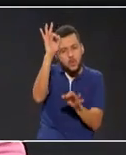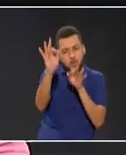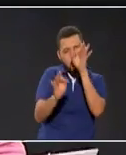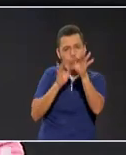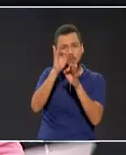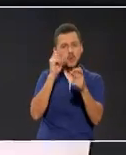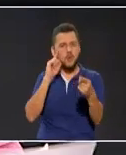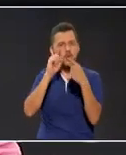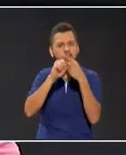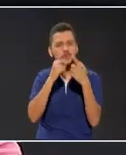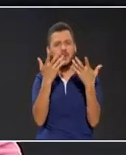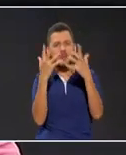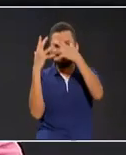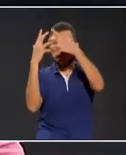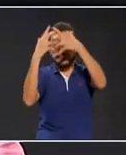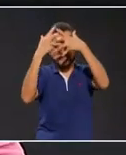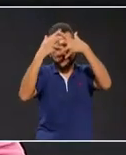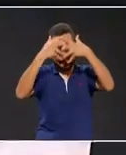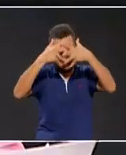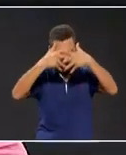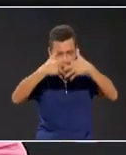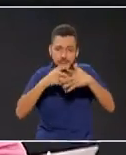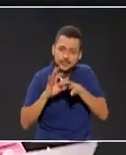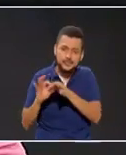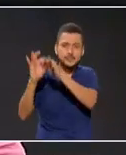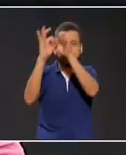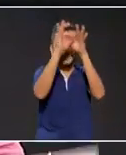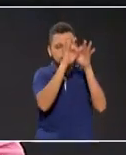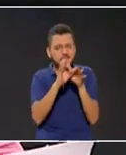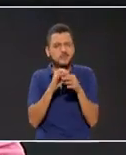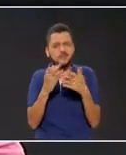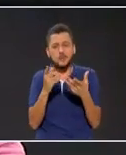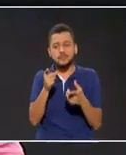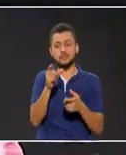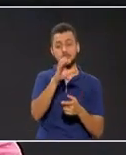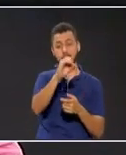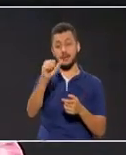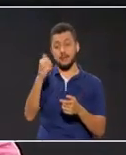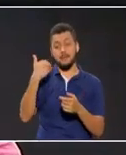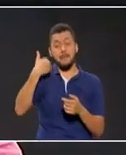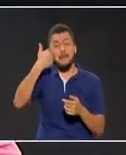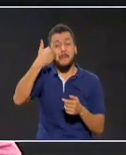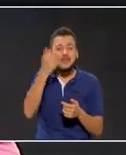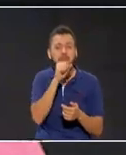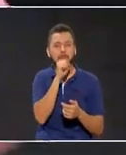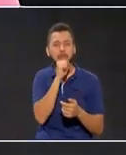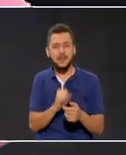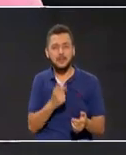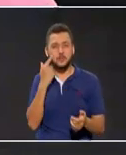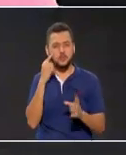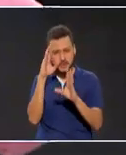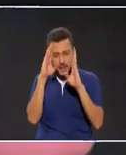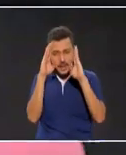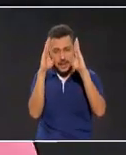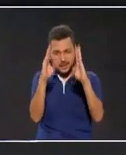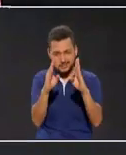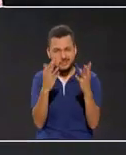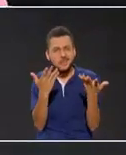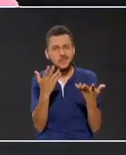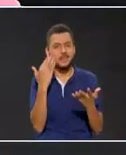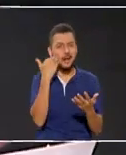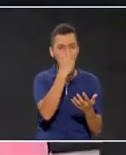ese sistema, y que no solamente va a ser de utilidad para los adultos mayores, sino también para las mujeres y para los niños. Eso estará